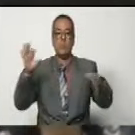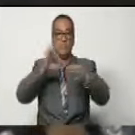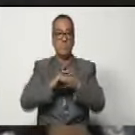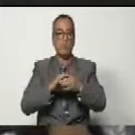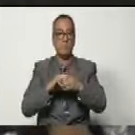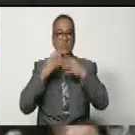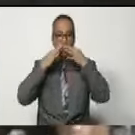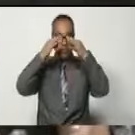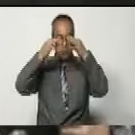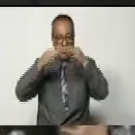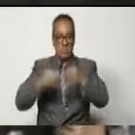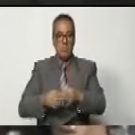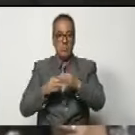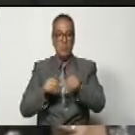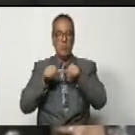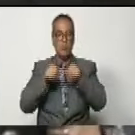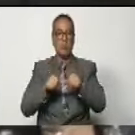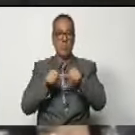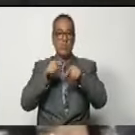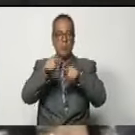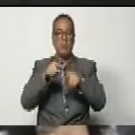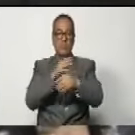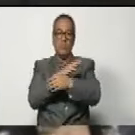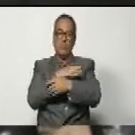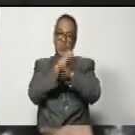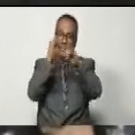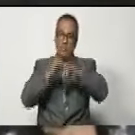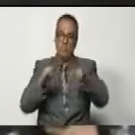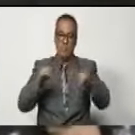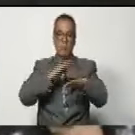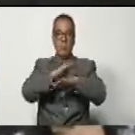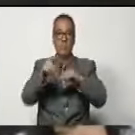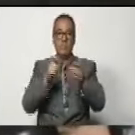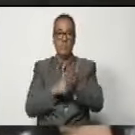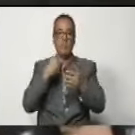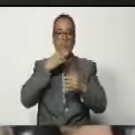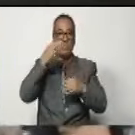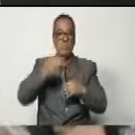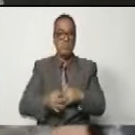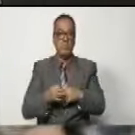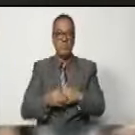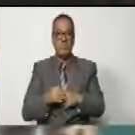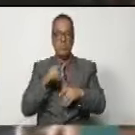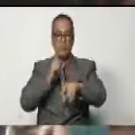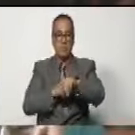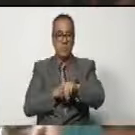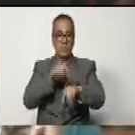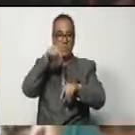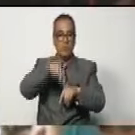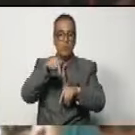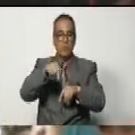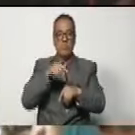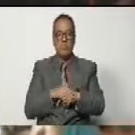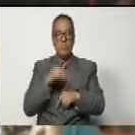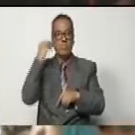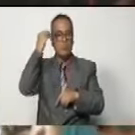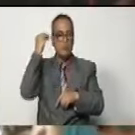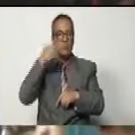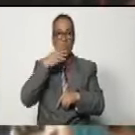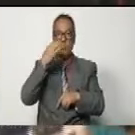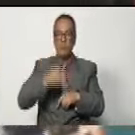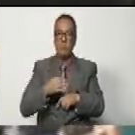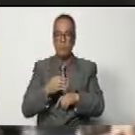nos asegurará permanencia y felicidad perpetua. Absolutamente vigente ese